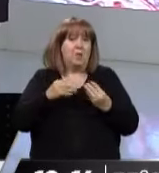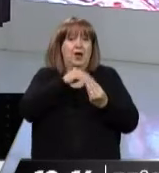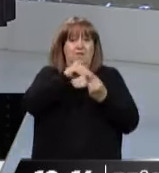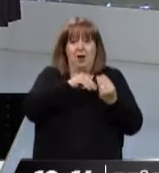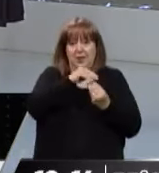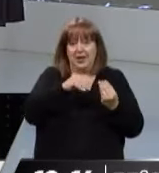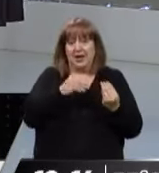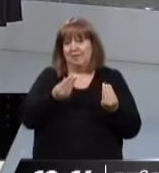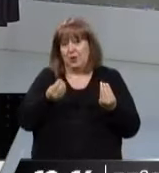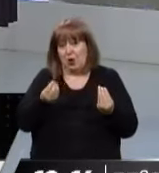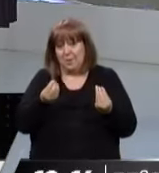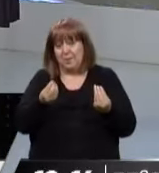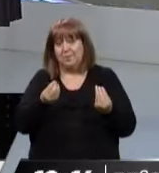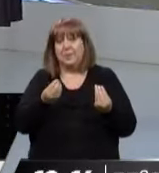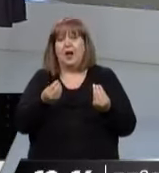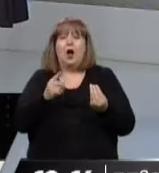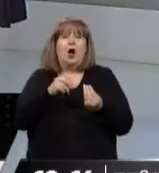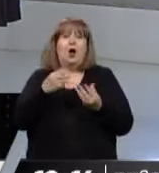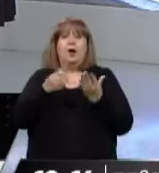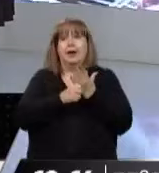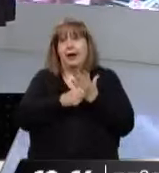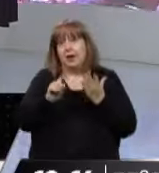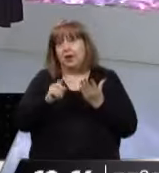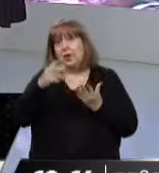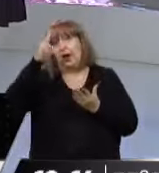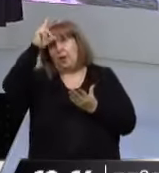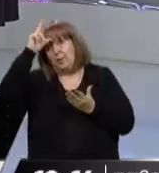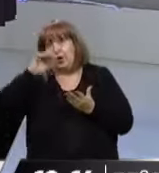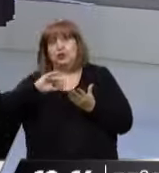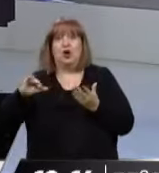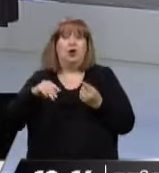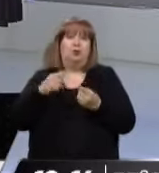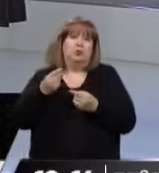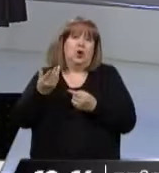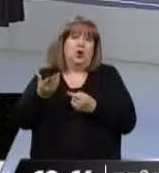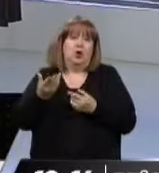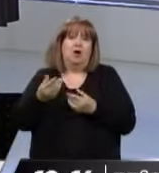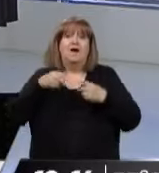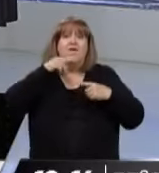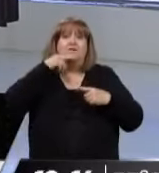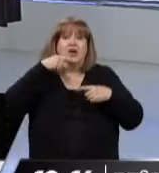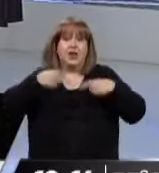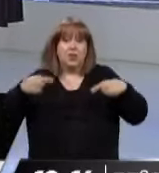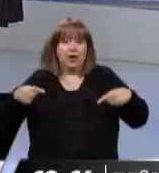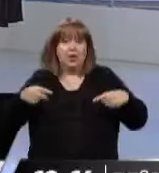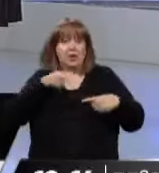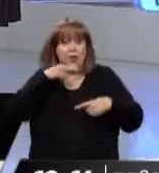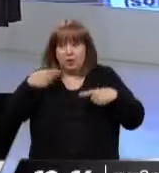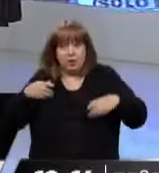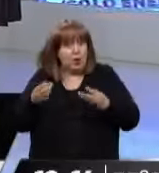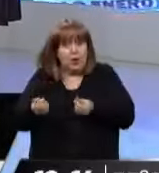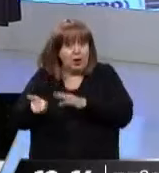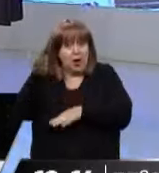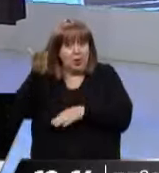salarios. Sí, empezás a sustituir por otros alimentos. Por ejemplo, pollo, o las mismas verduras, pero también las verduras están caras.